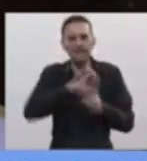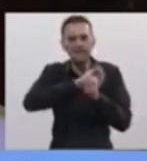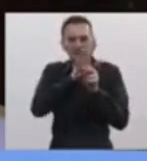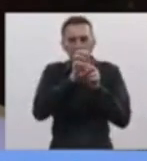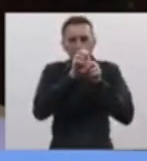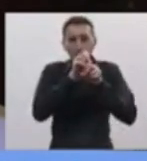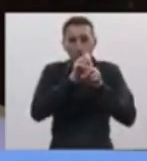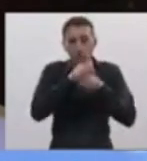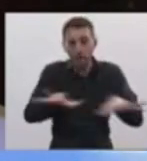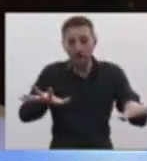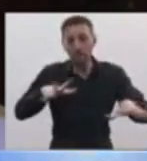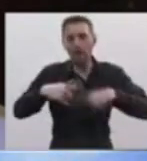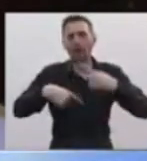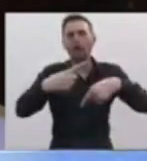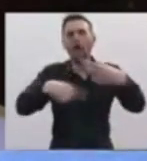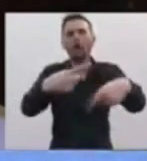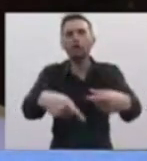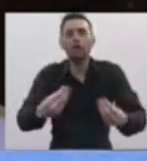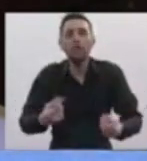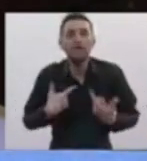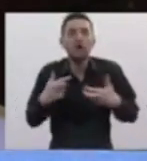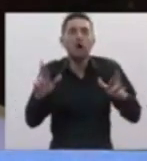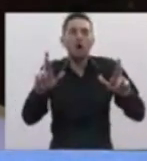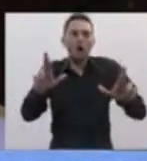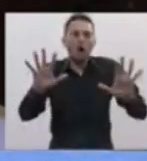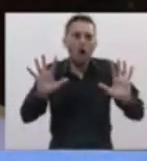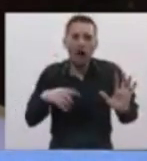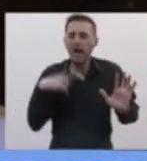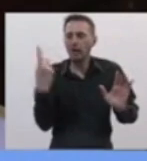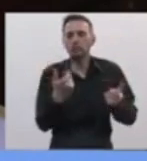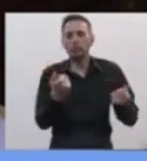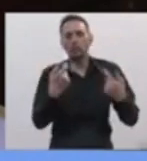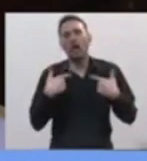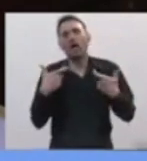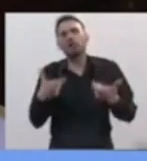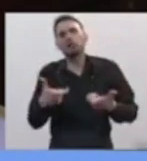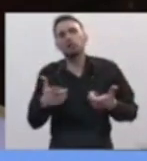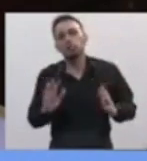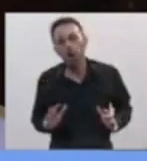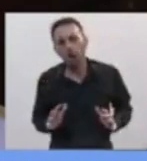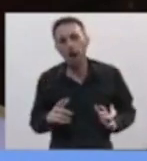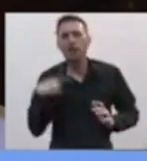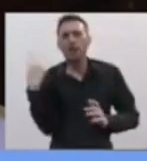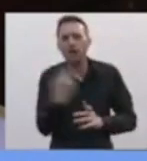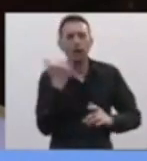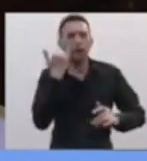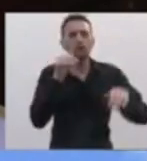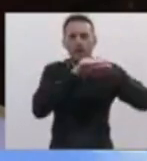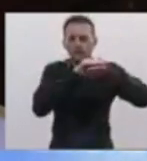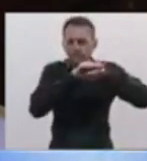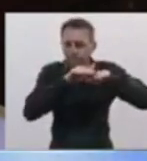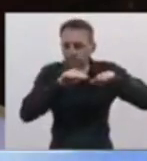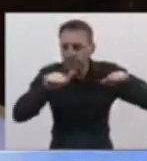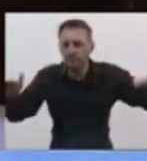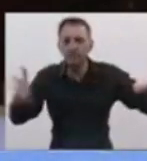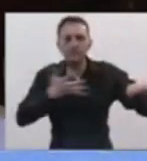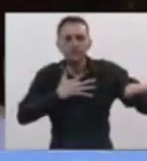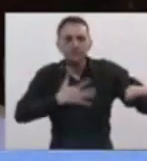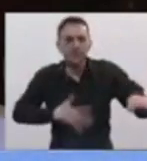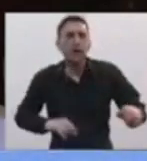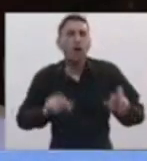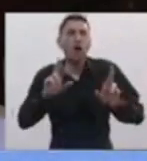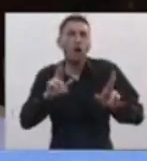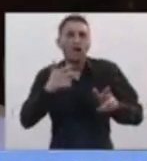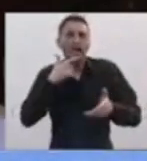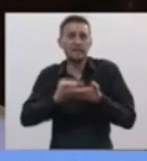continúa sí ojalá tengamos la suerte de que todo sea meseta ojalá comercial miembro informante tengamos la